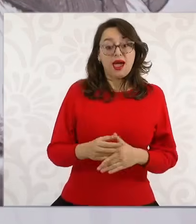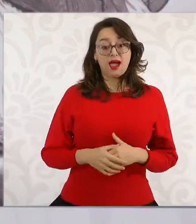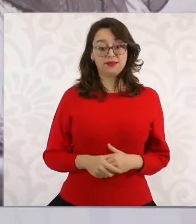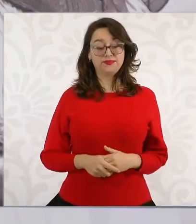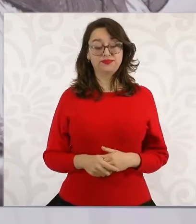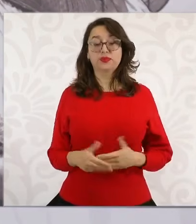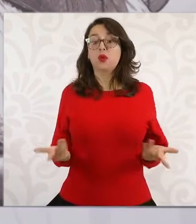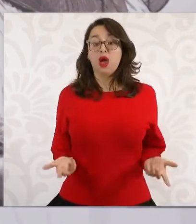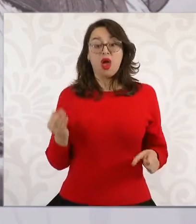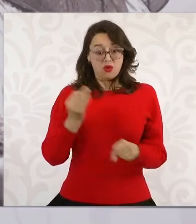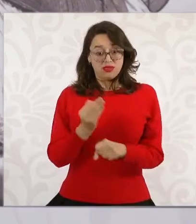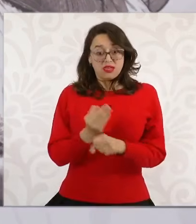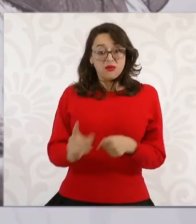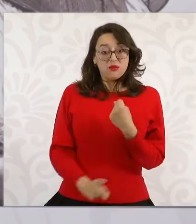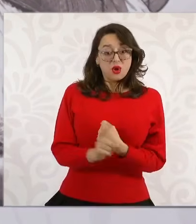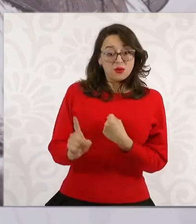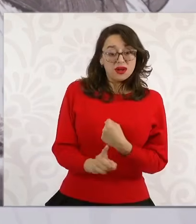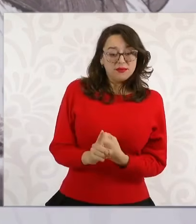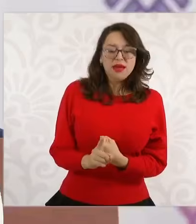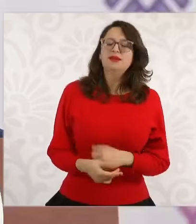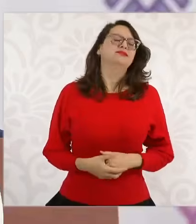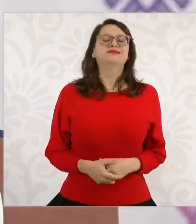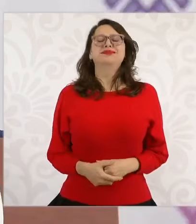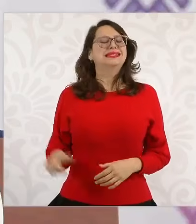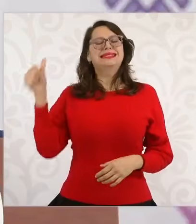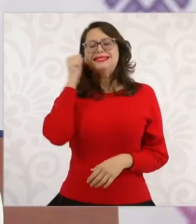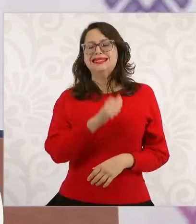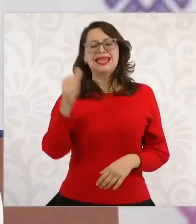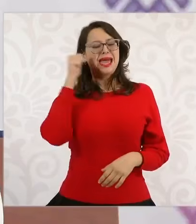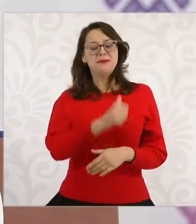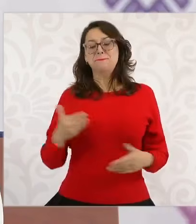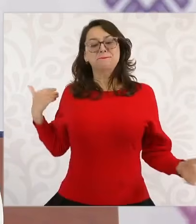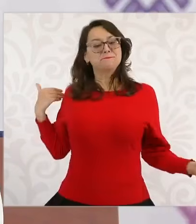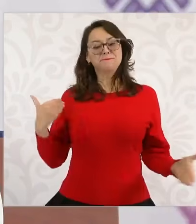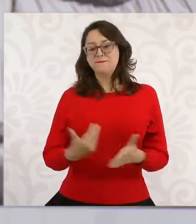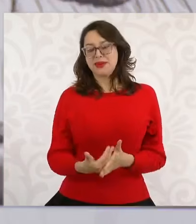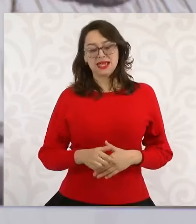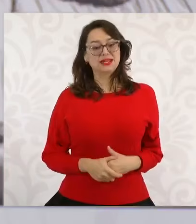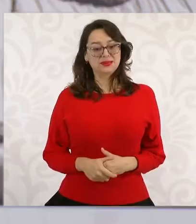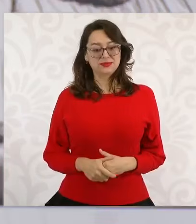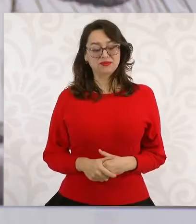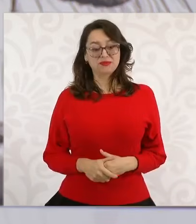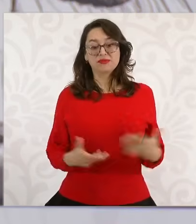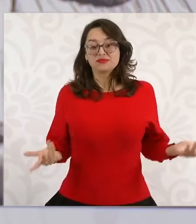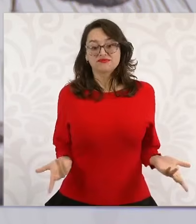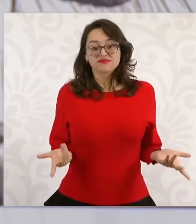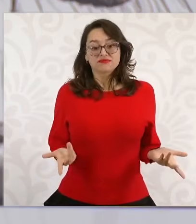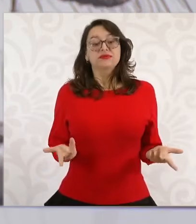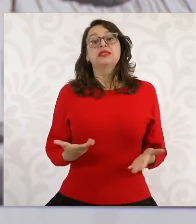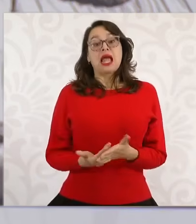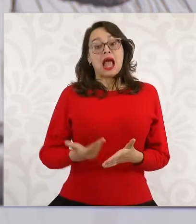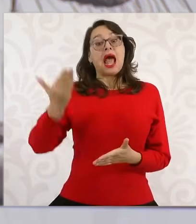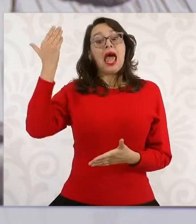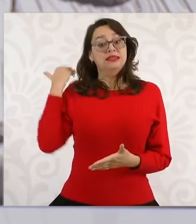porque no es de ahora, es de siempre. Repito, gobiernos que no eran de Morena, Morena